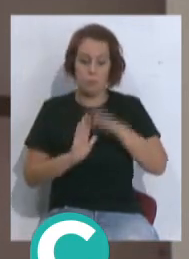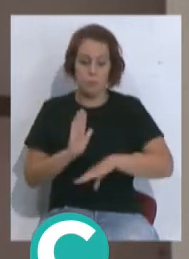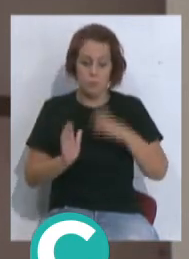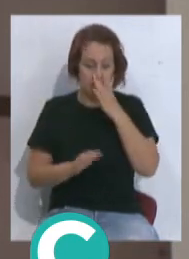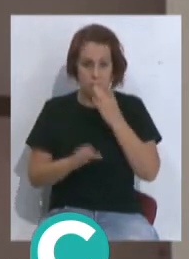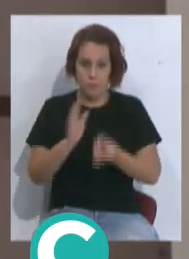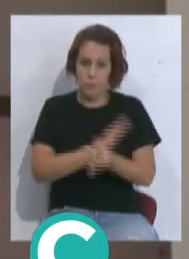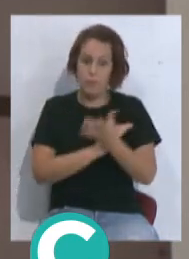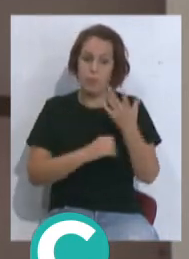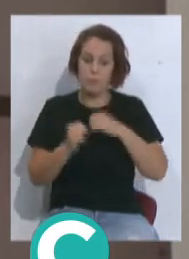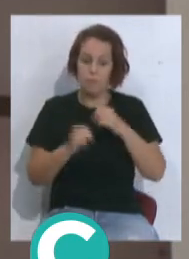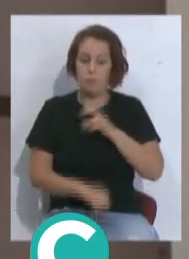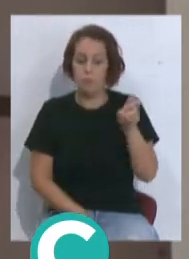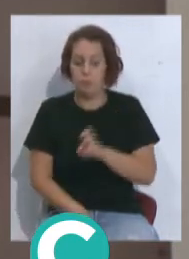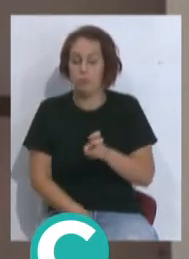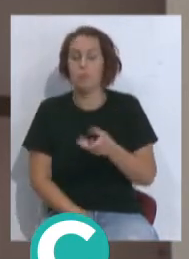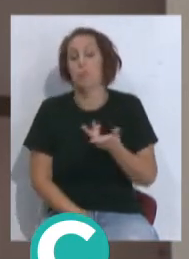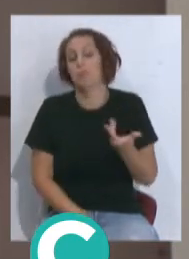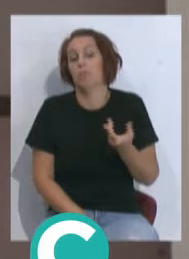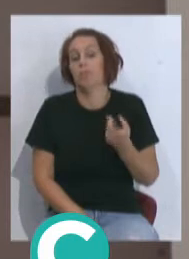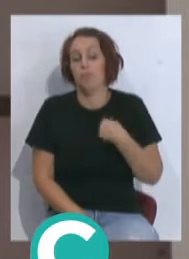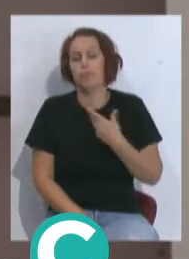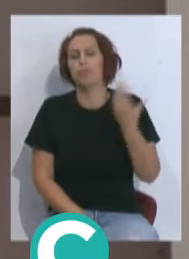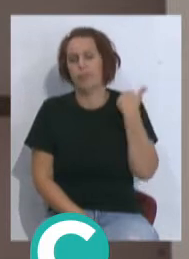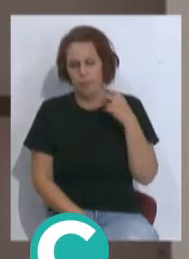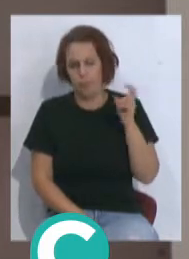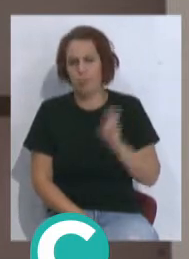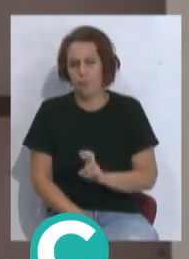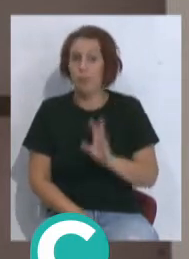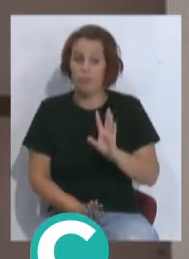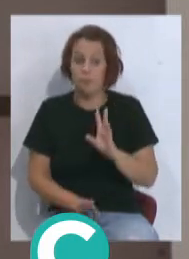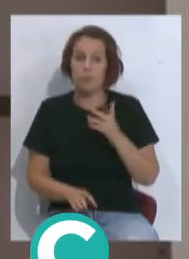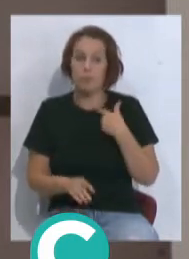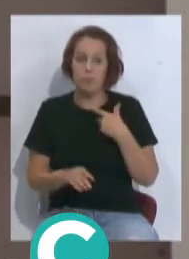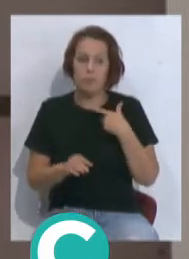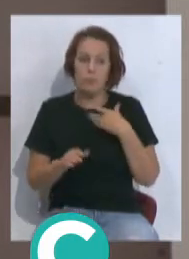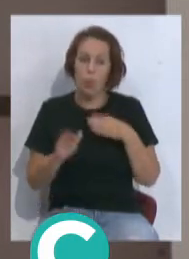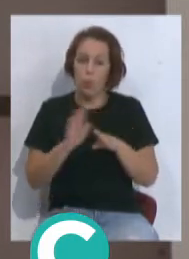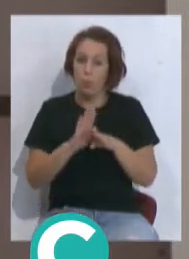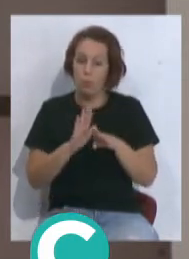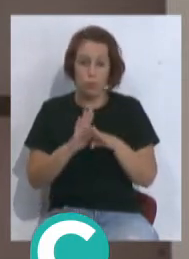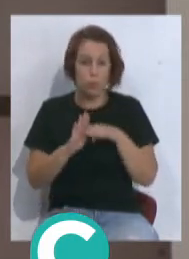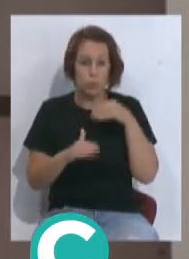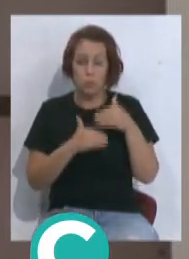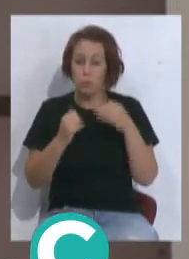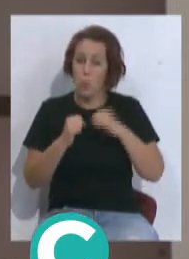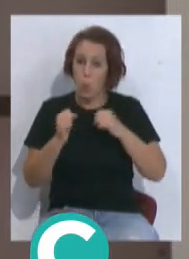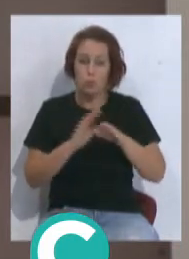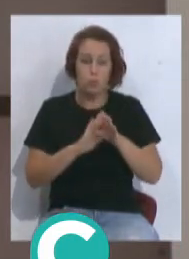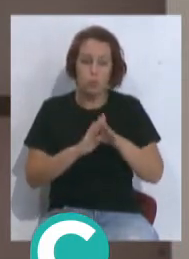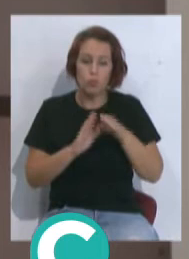nos veníamos durante el concurso, con lo cual he estado antes, pero bueno. Ininterrumpidamente, o por decirlo de una forma, siguiendo todo el concurso